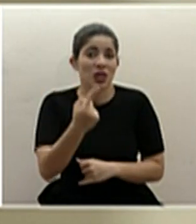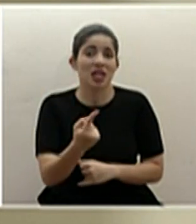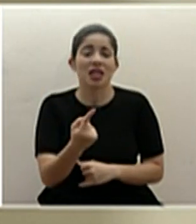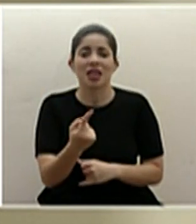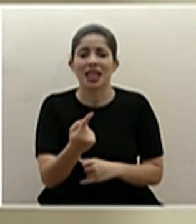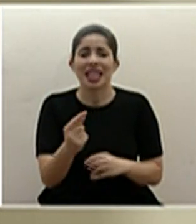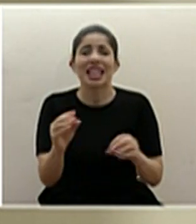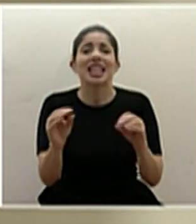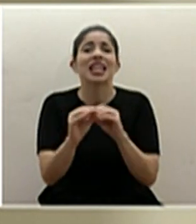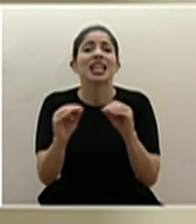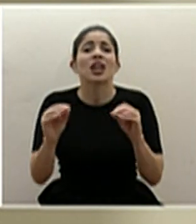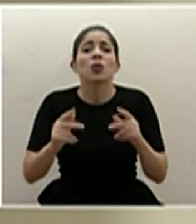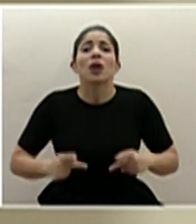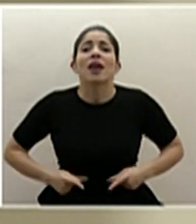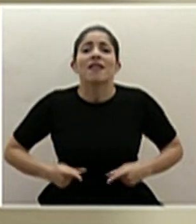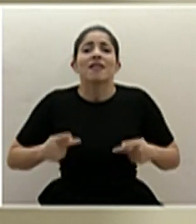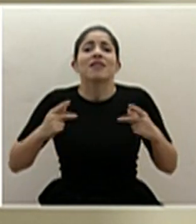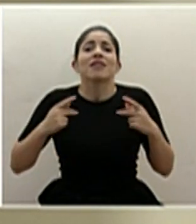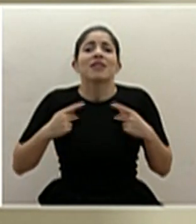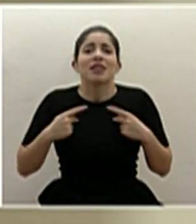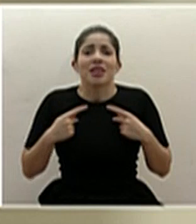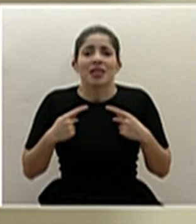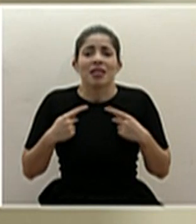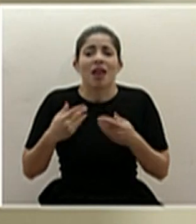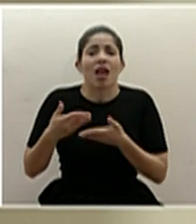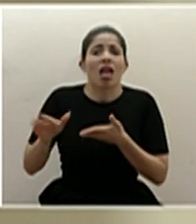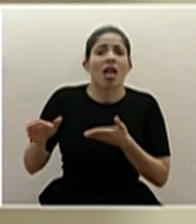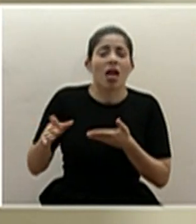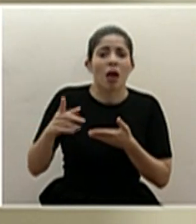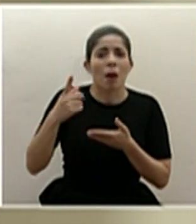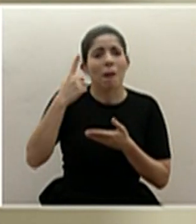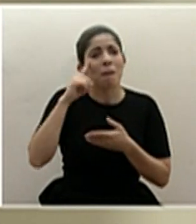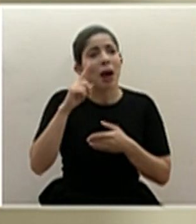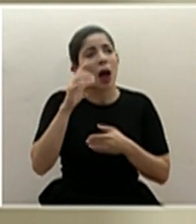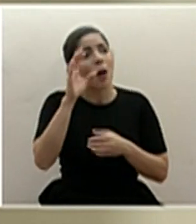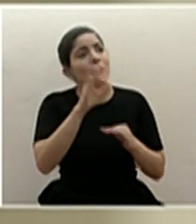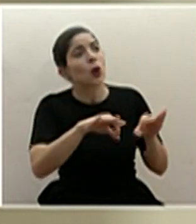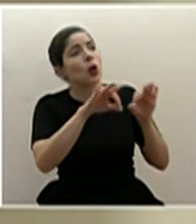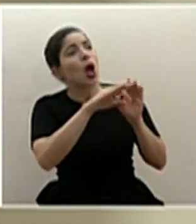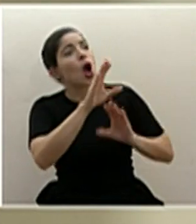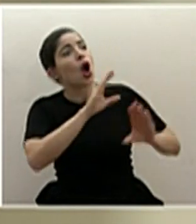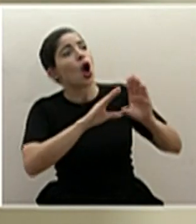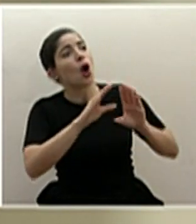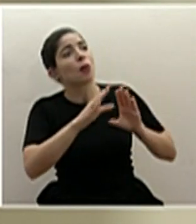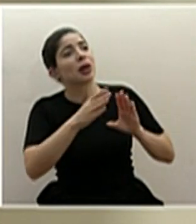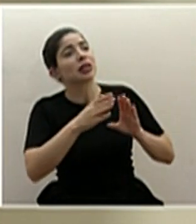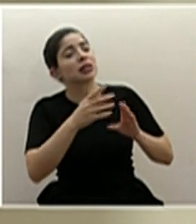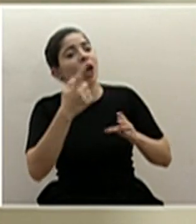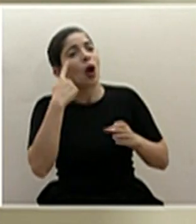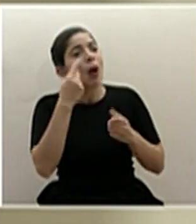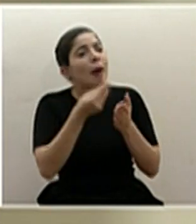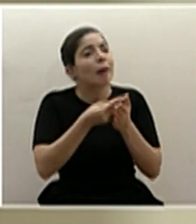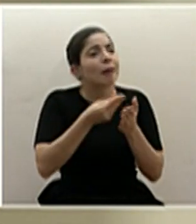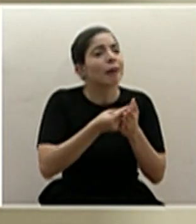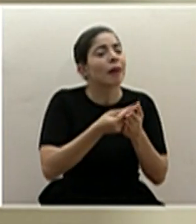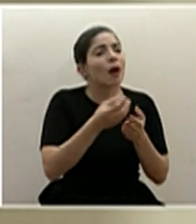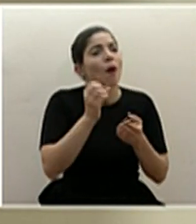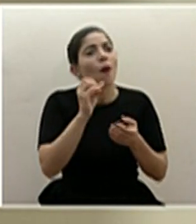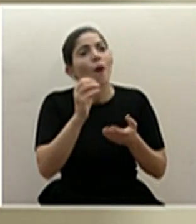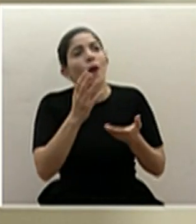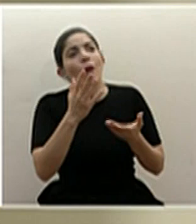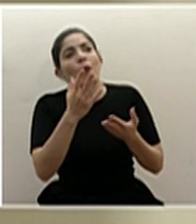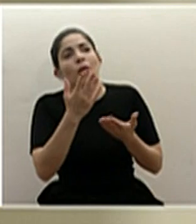anteriormente, ninguna vida puede ser menoscabada por una transacción comercial o por un asunto de unos cuantos,